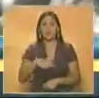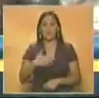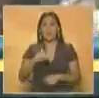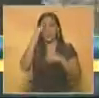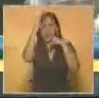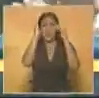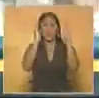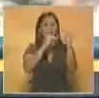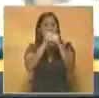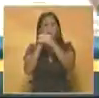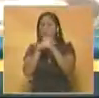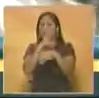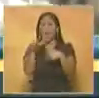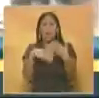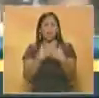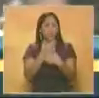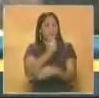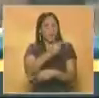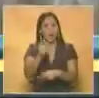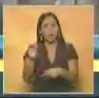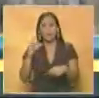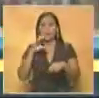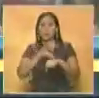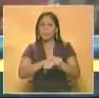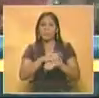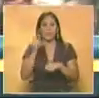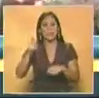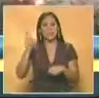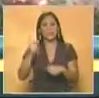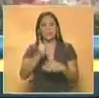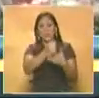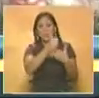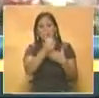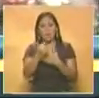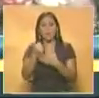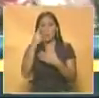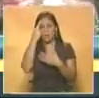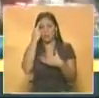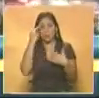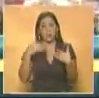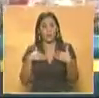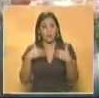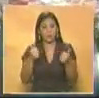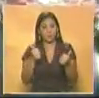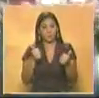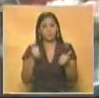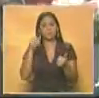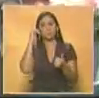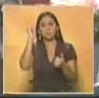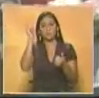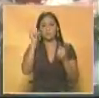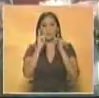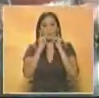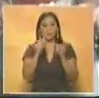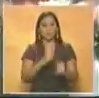atiende por igual a todo privado de libertad que solicite ayuda por motivos de salud. En San Felipe, estado Yaracuy, Lirio Pérez, Venevisión.